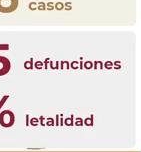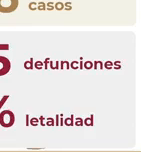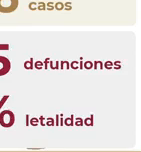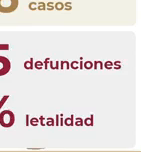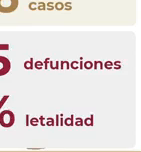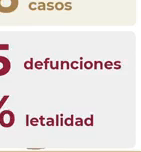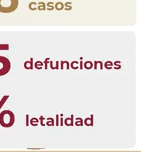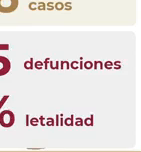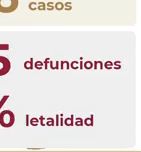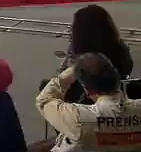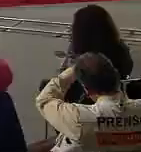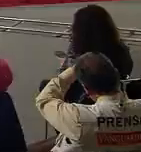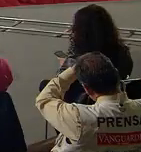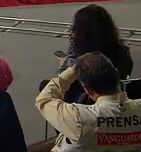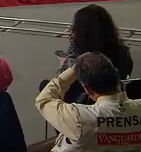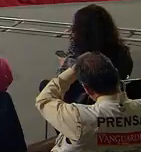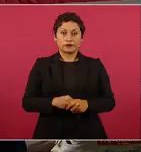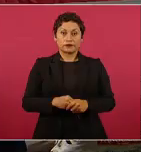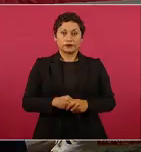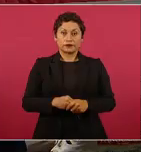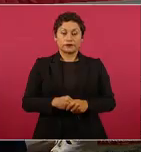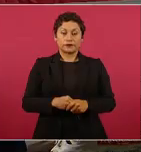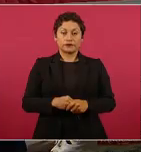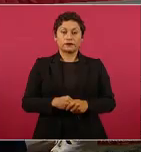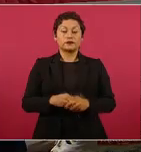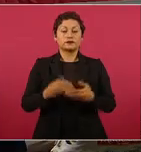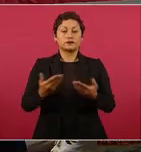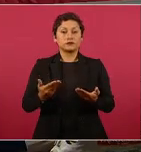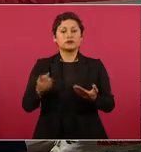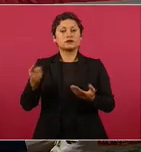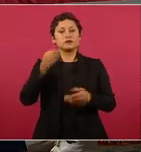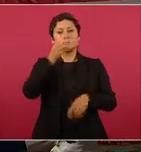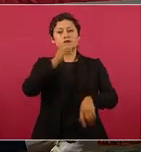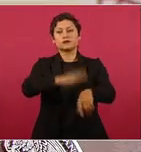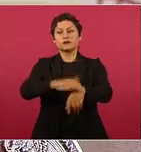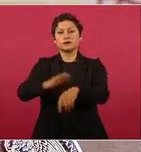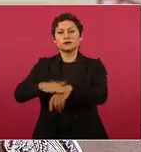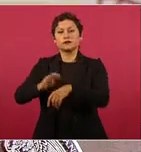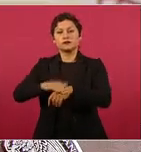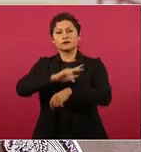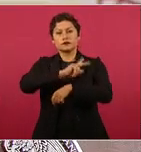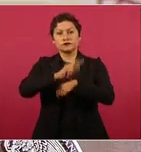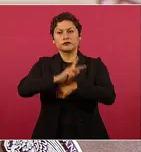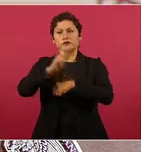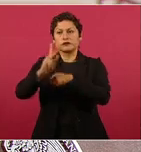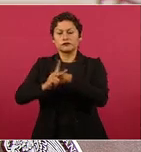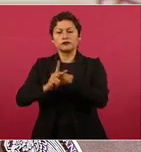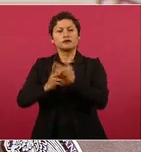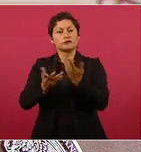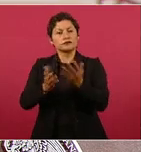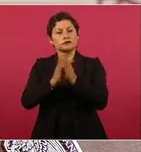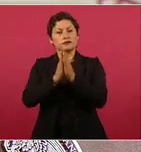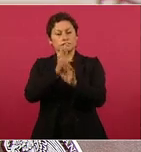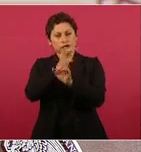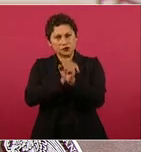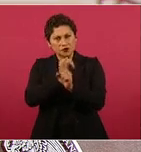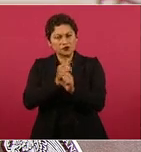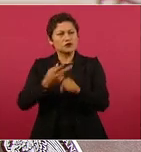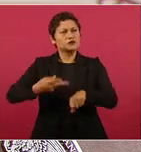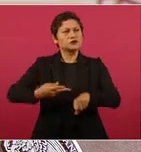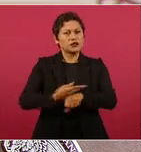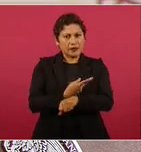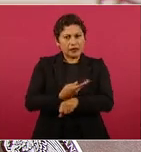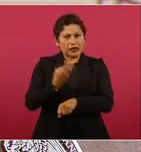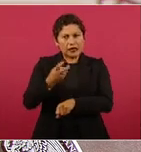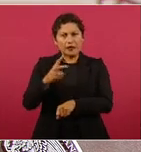aviso para que los países miembros buscáramos casos de viruela símica de transmisión de humano a humano. De esa